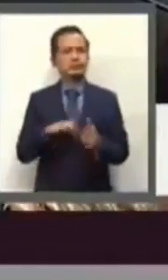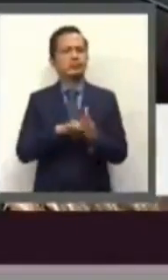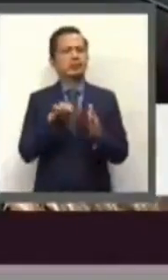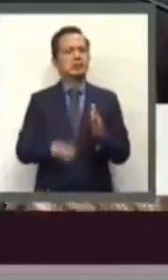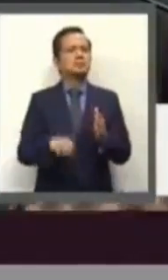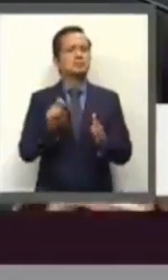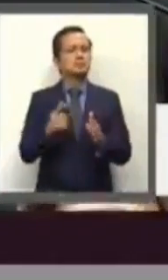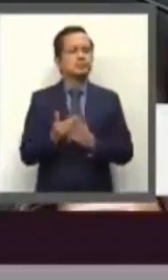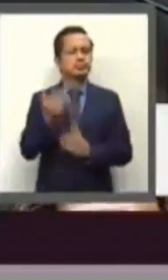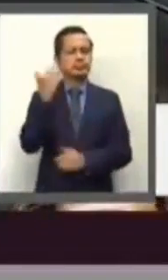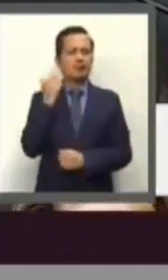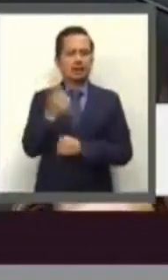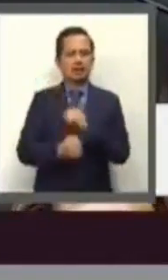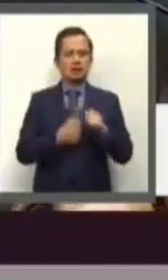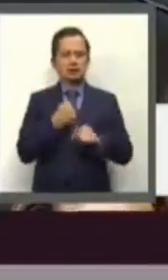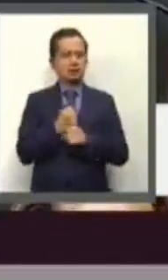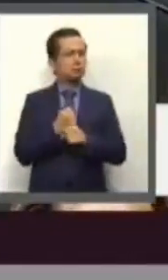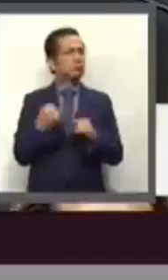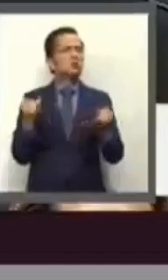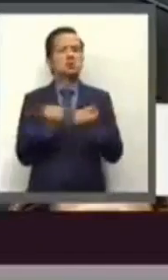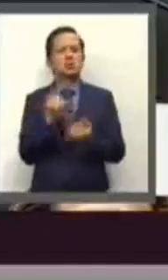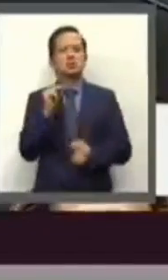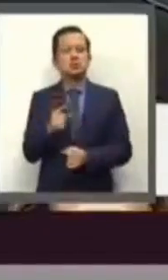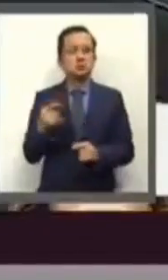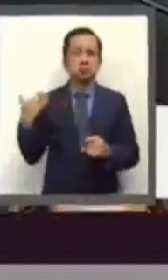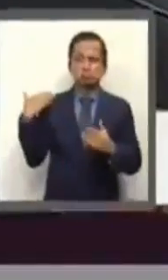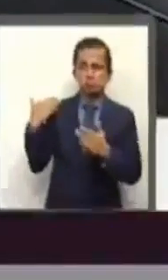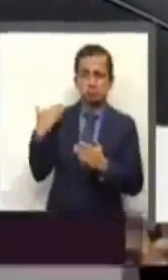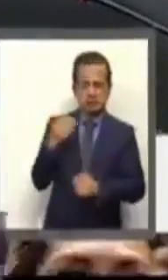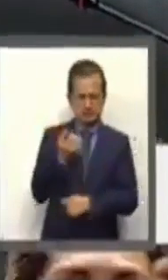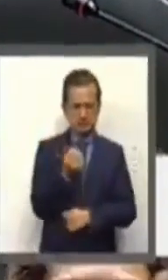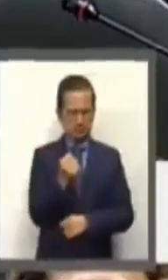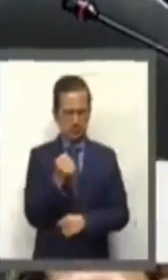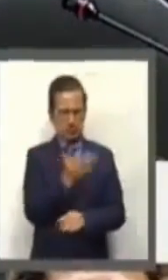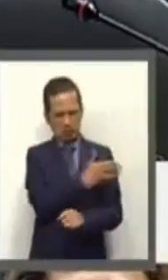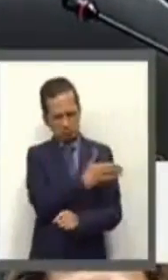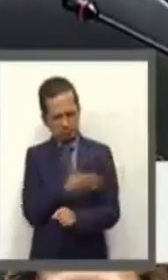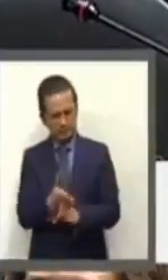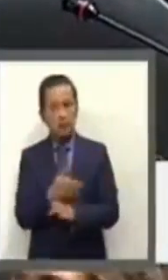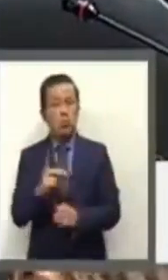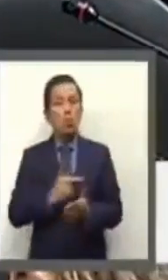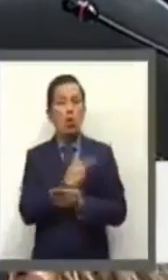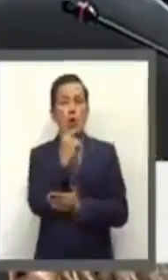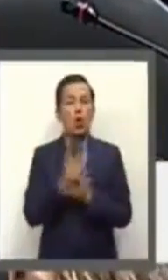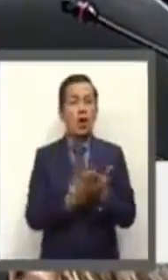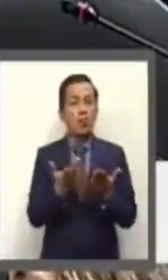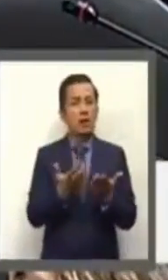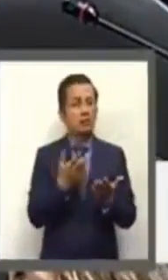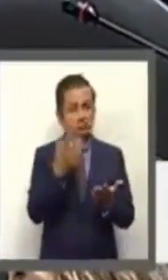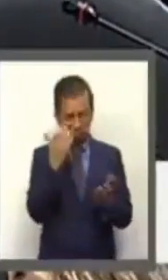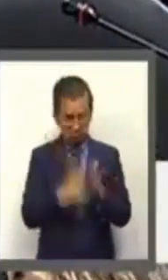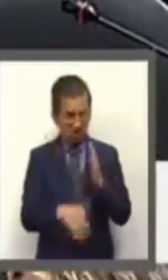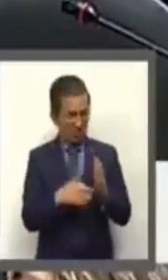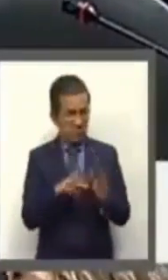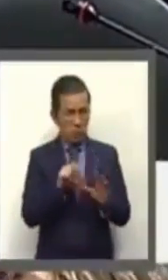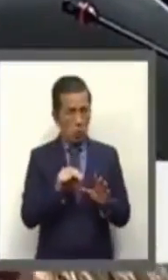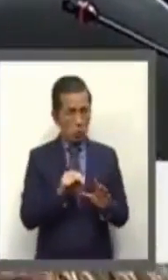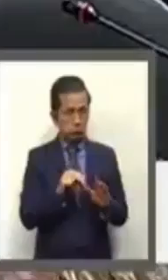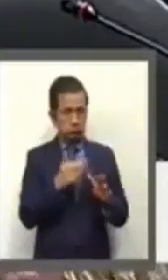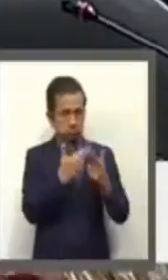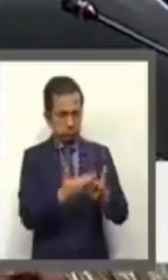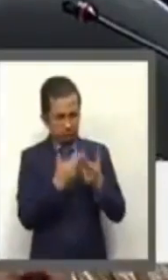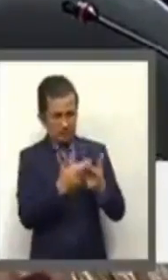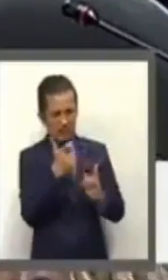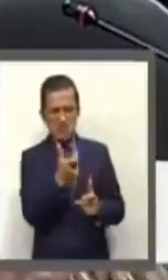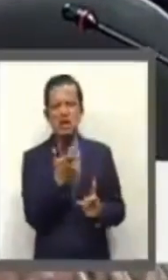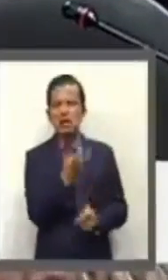en años anteriores, hasta el pasado mes de septiembre, algunos programas presentan un subejercicio muy importante. ¿Por